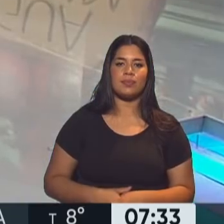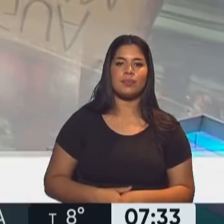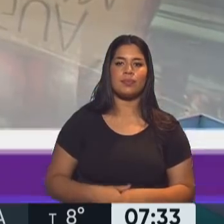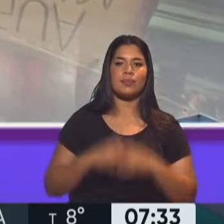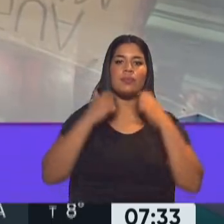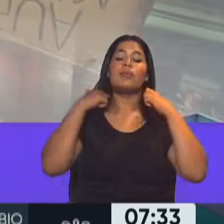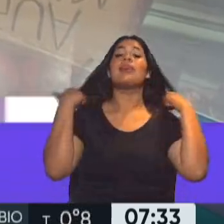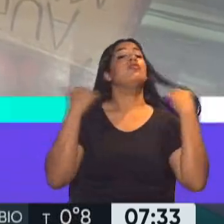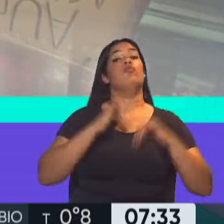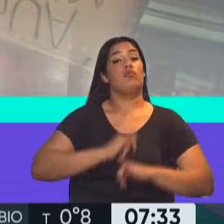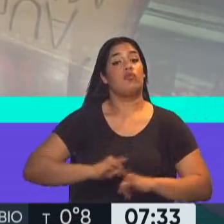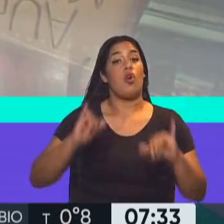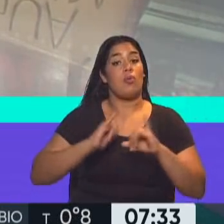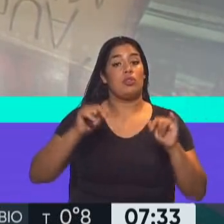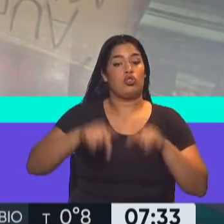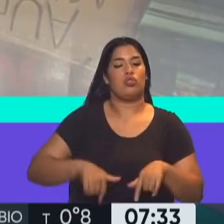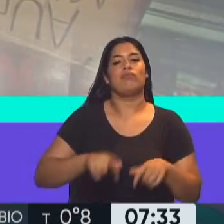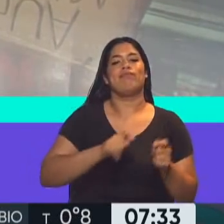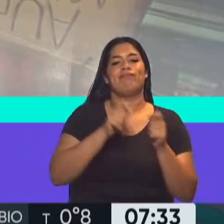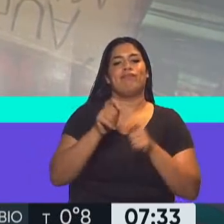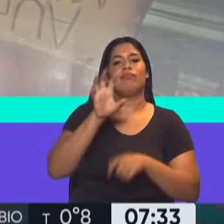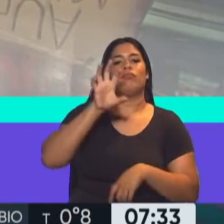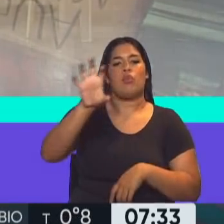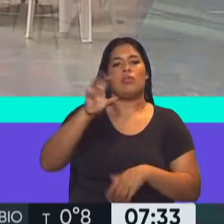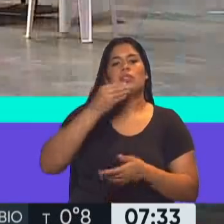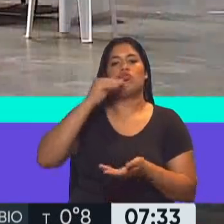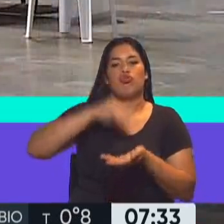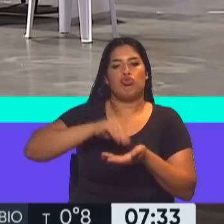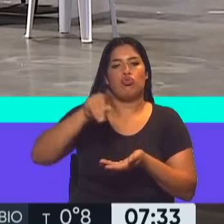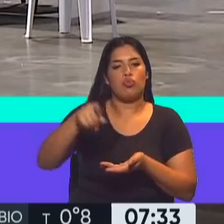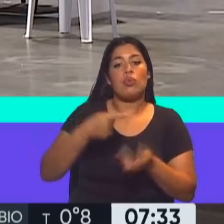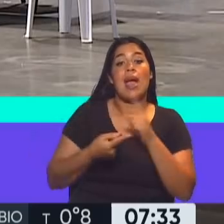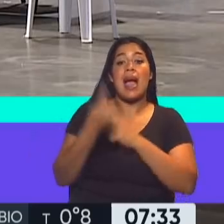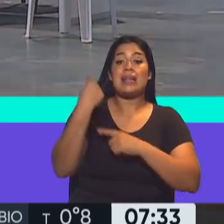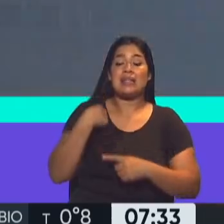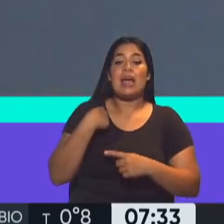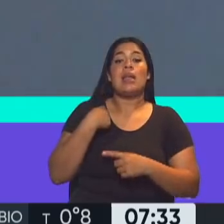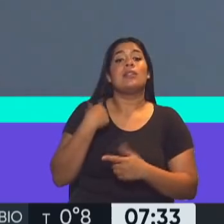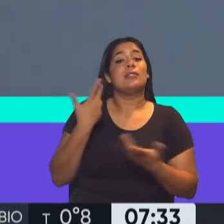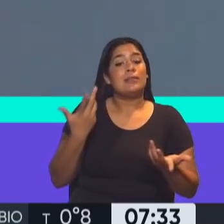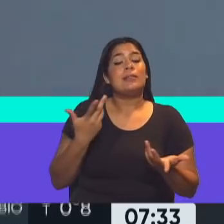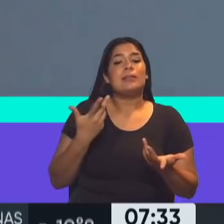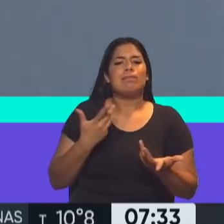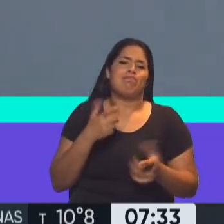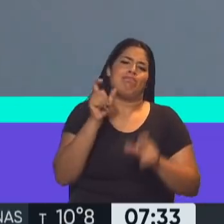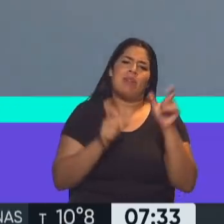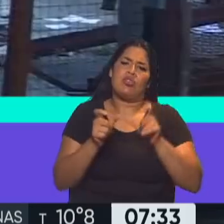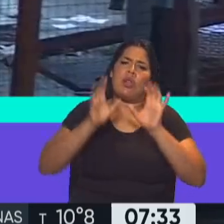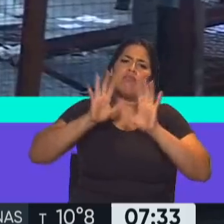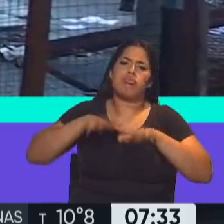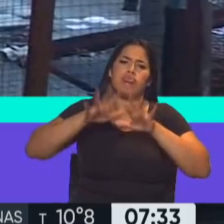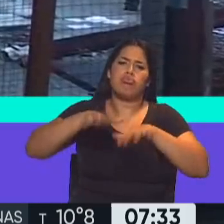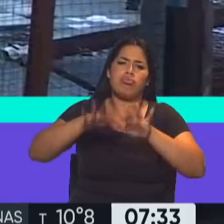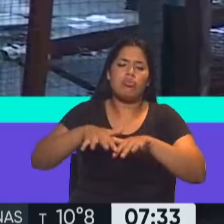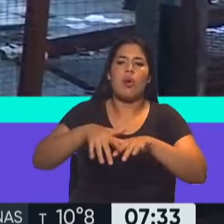La información nos lleva ahora a Chubut. Nuevos incidentes se produjeron ayer en la provincia cuando cientos de manifestantes se enfrentaron a la policía